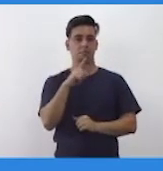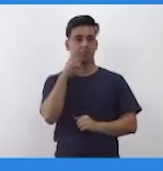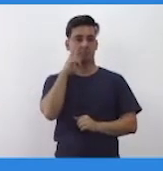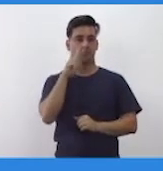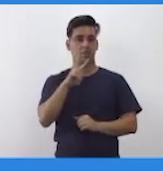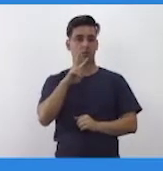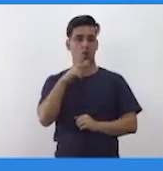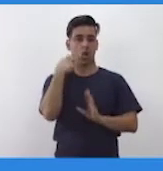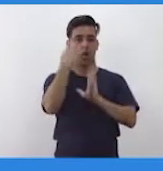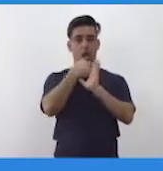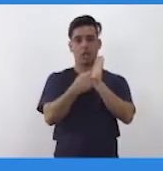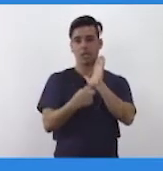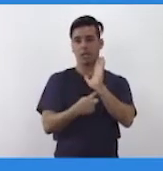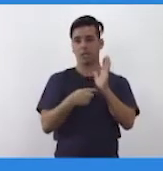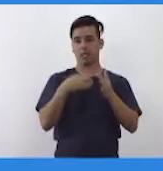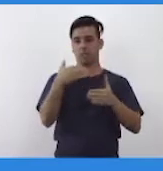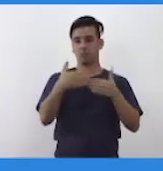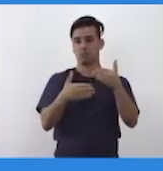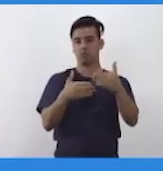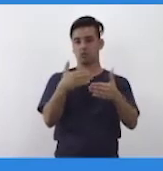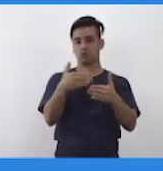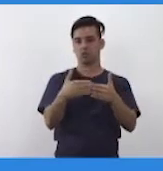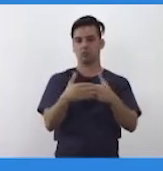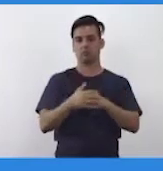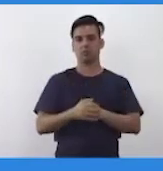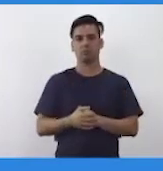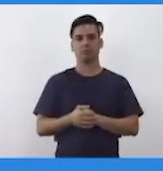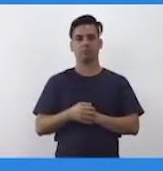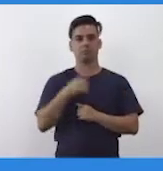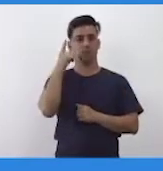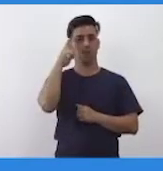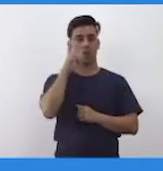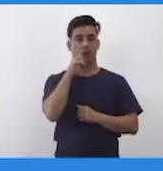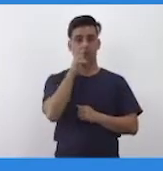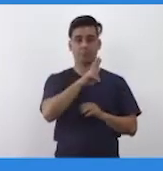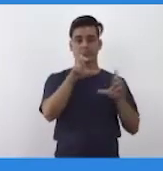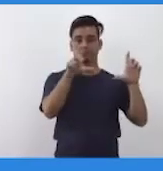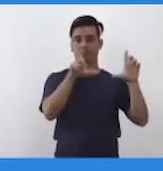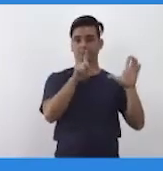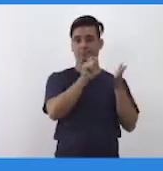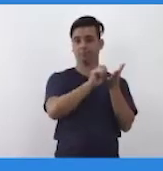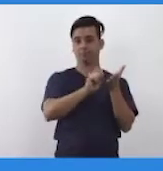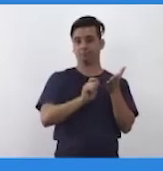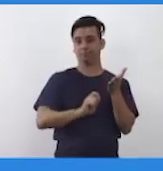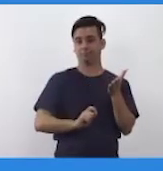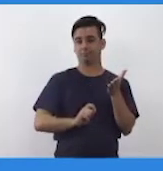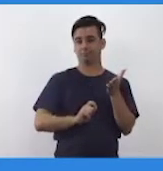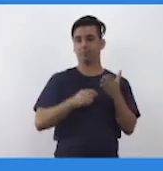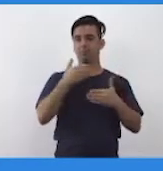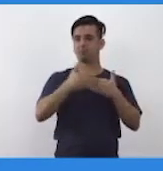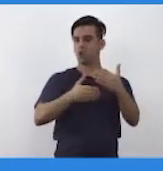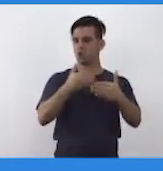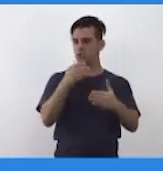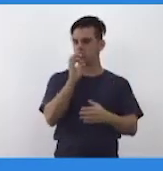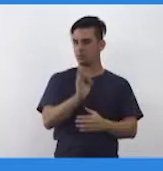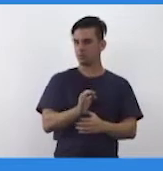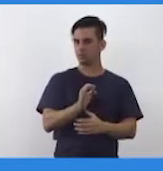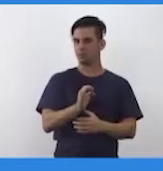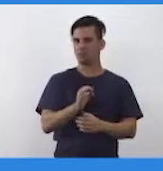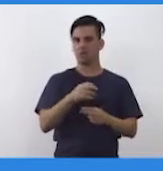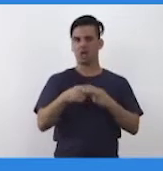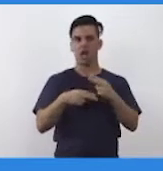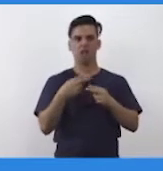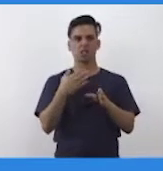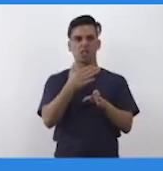proceso. Puntualizamos, como bien aparece en pantalla, que los procesos metabólicos se realizan en